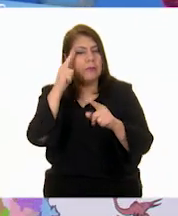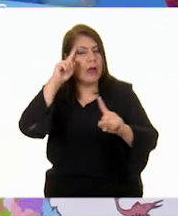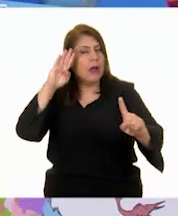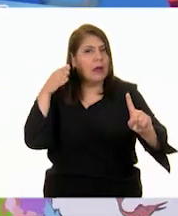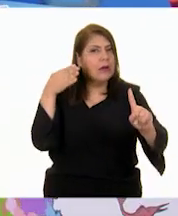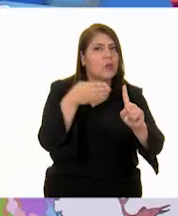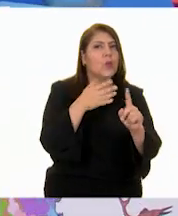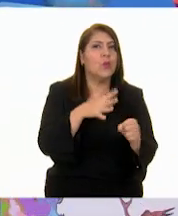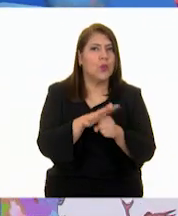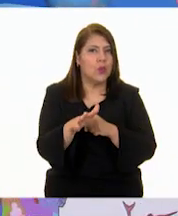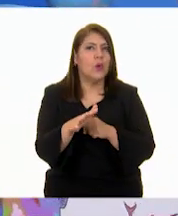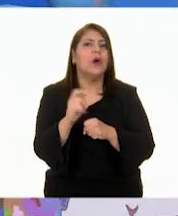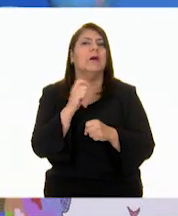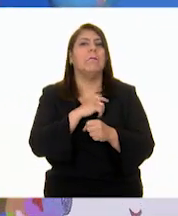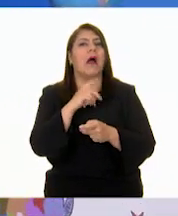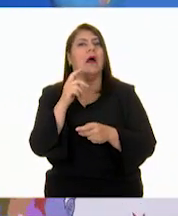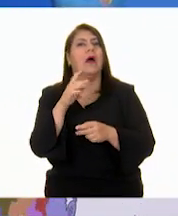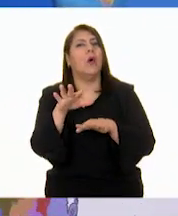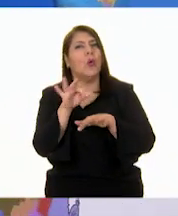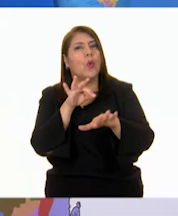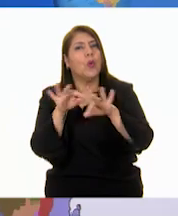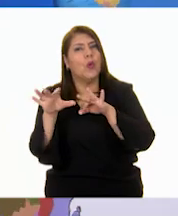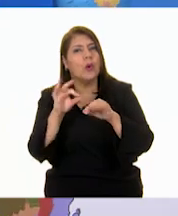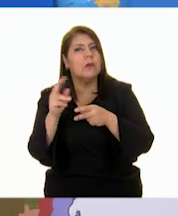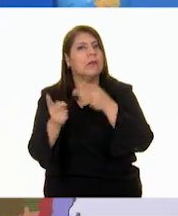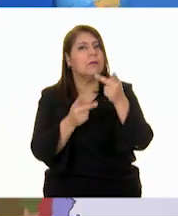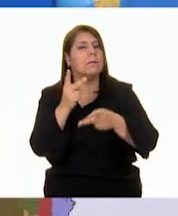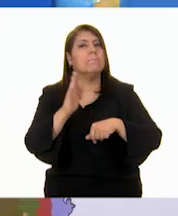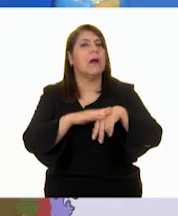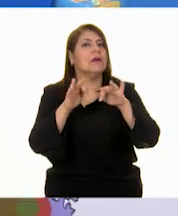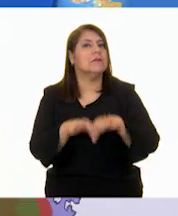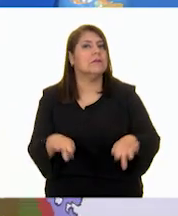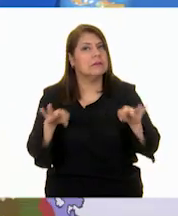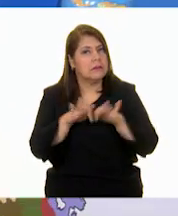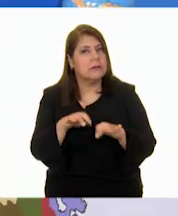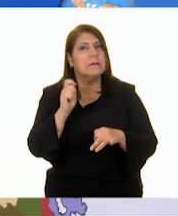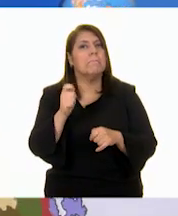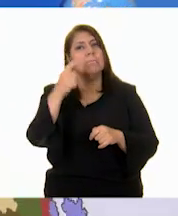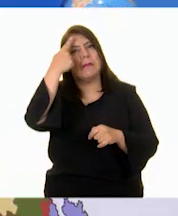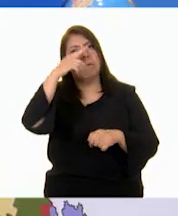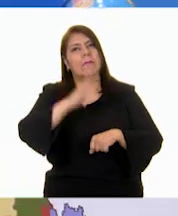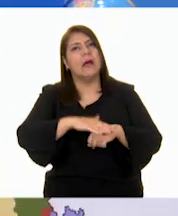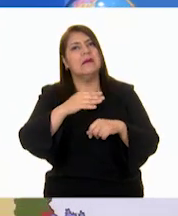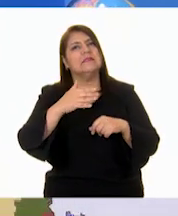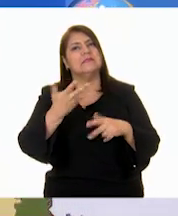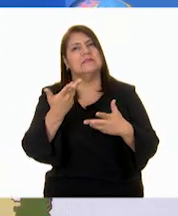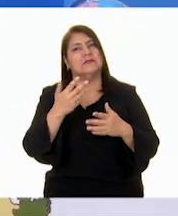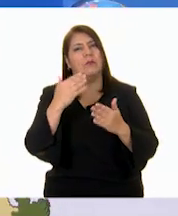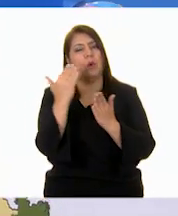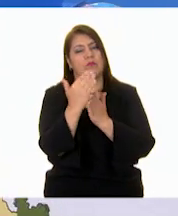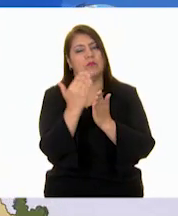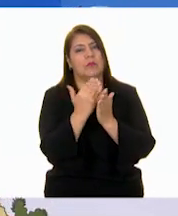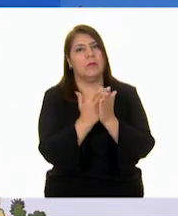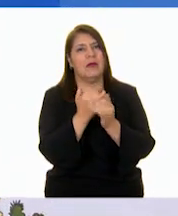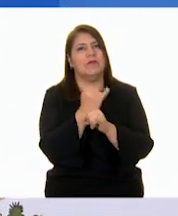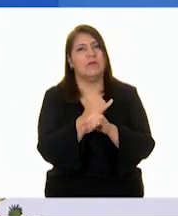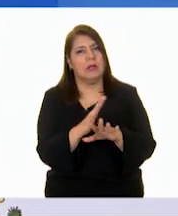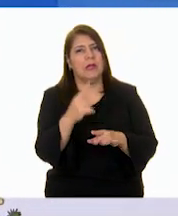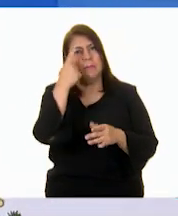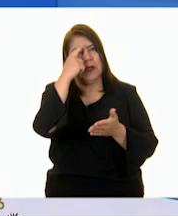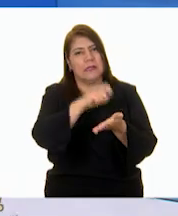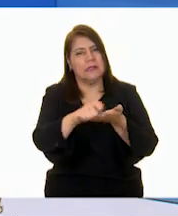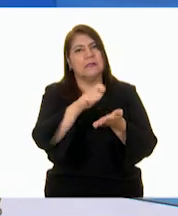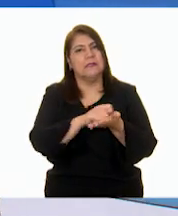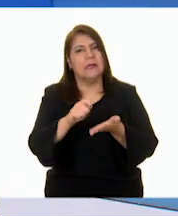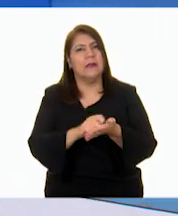y optar por preguntas relevantes que, además, les faciliten sistematizar la información y escribir y crear las gráficas para